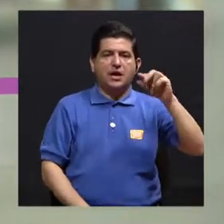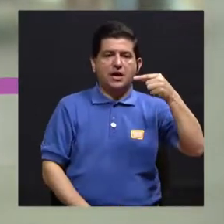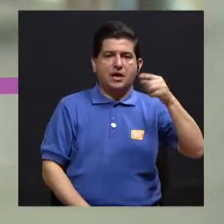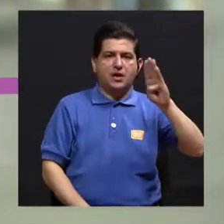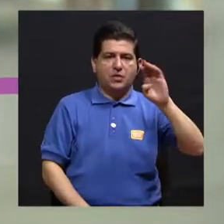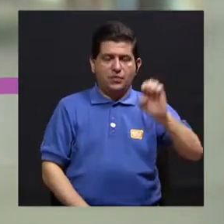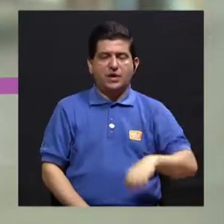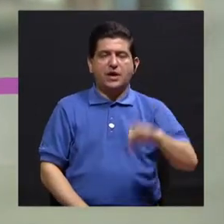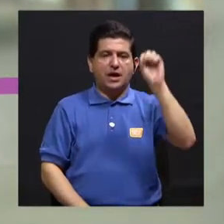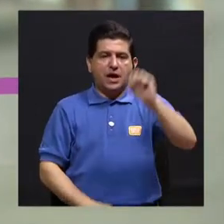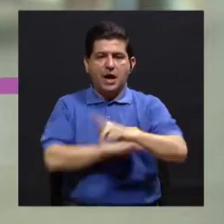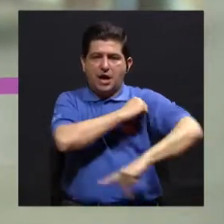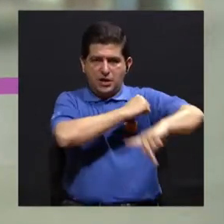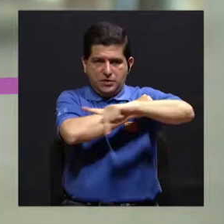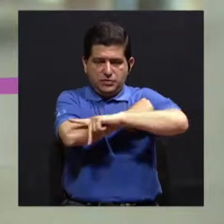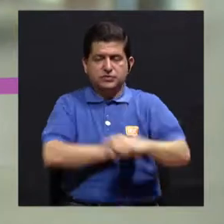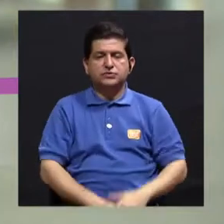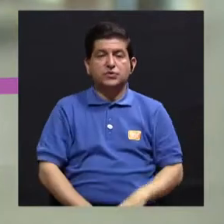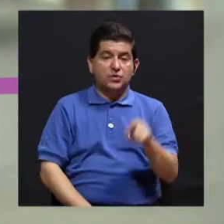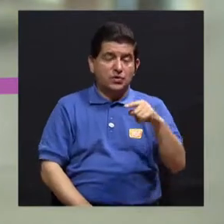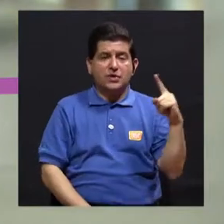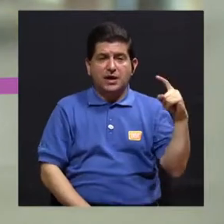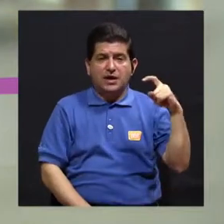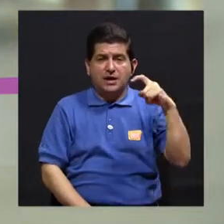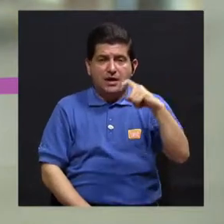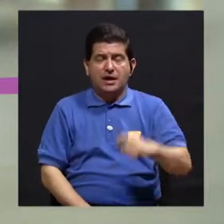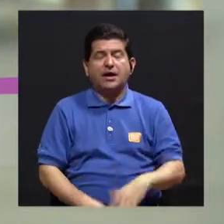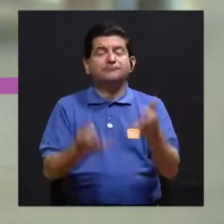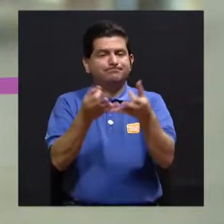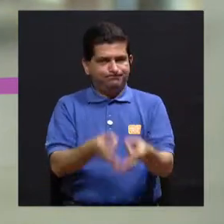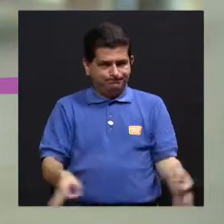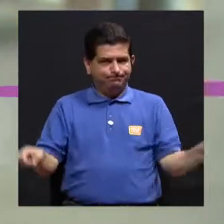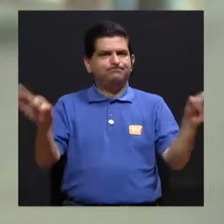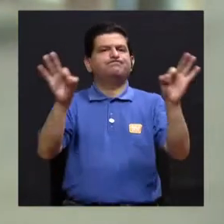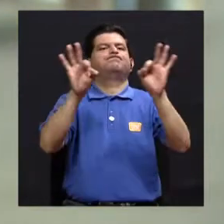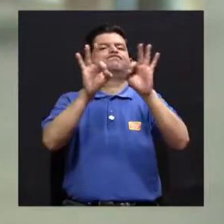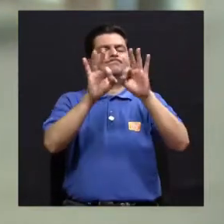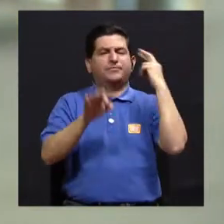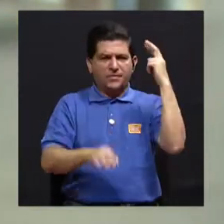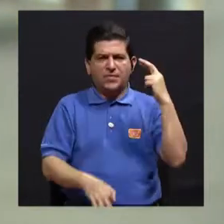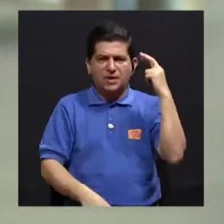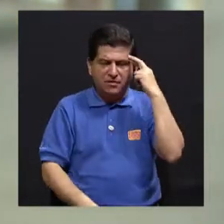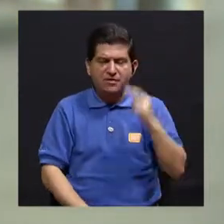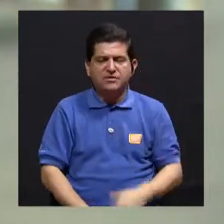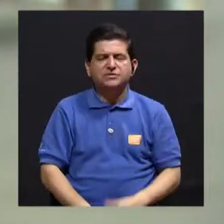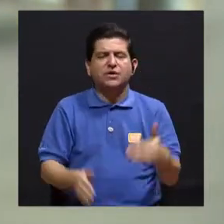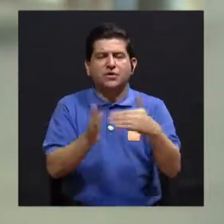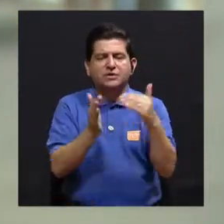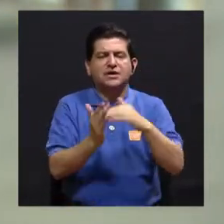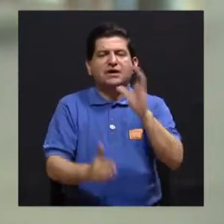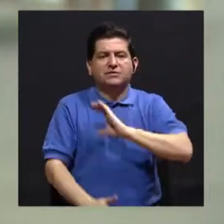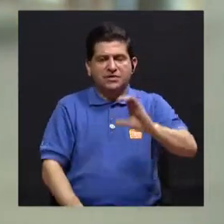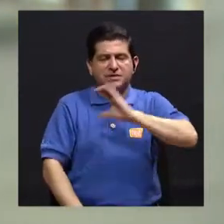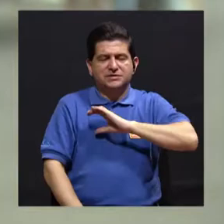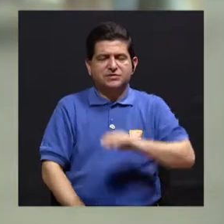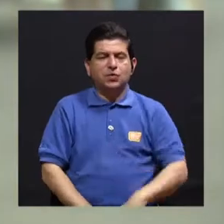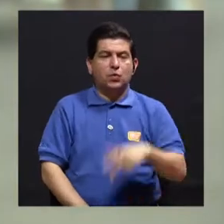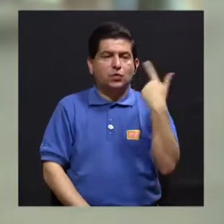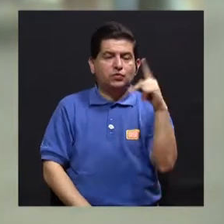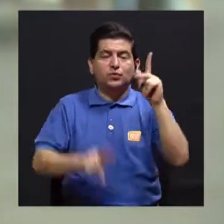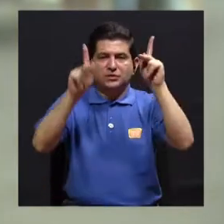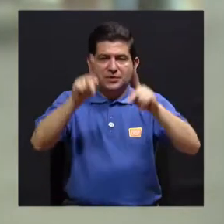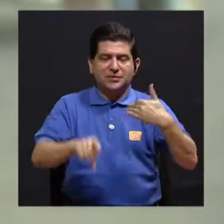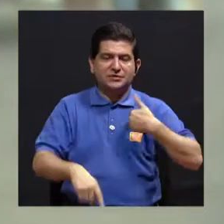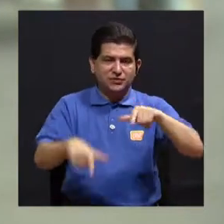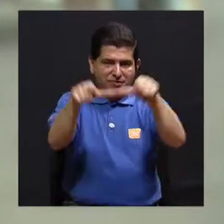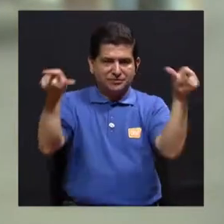del país, pues vamos a encontrar que las parasitosis son muchísimo más importantes. Y esto es por, de nuevo, las conductas de riesgo que tienen estas personas